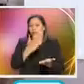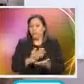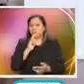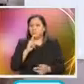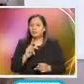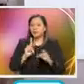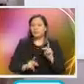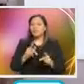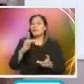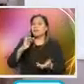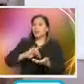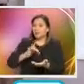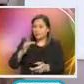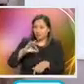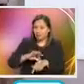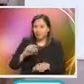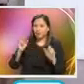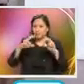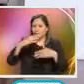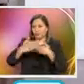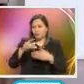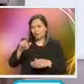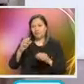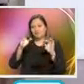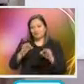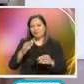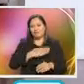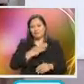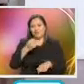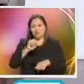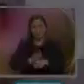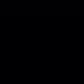Definitivamente. Doctor, Enrique, un gusto. nos vemos en la próxima. La que próxima tengas semana. buena semana. Igual. Muchas gracias.